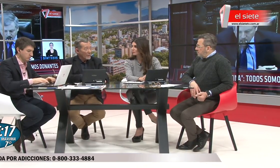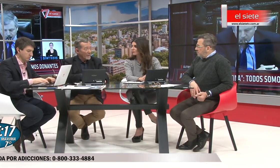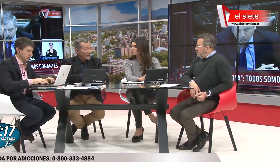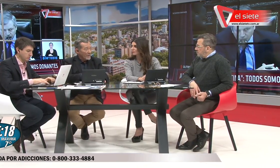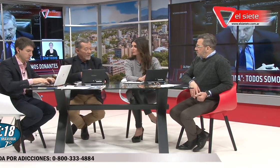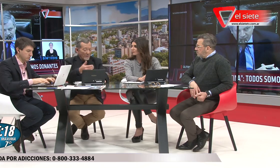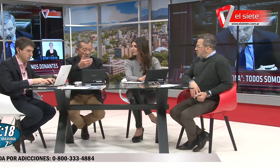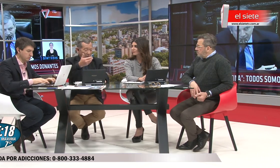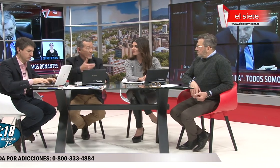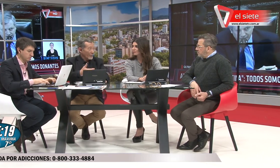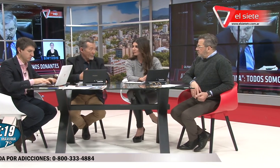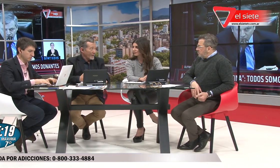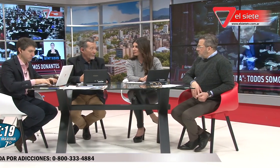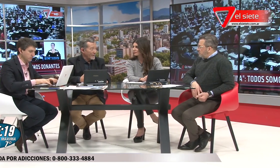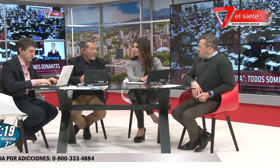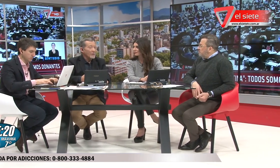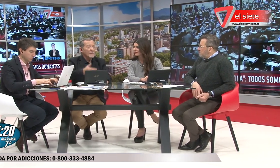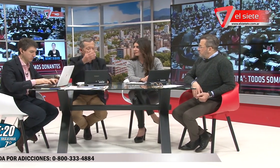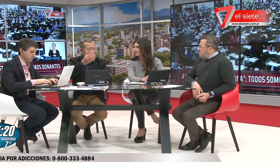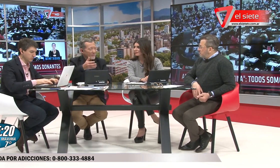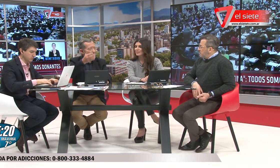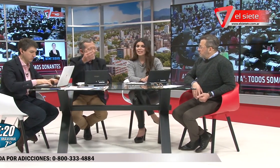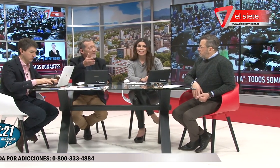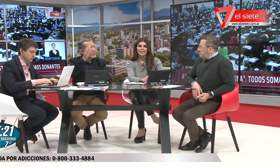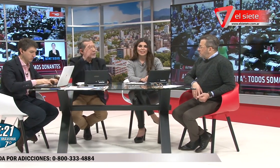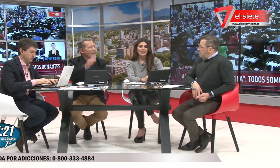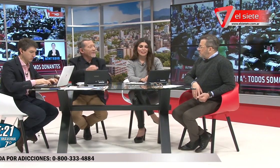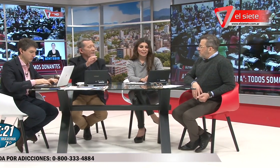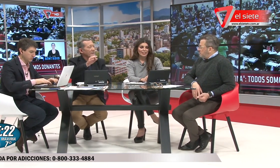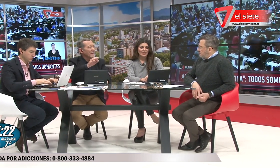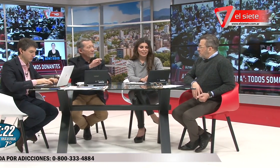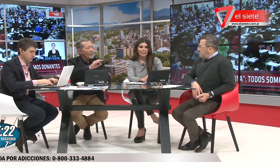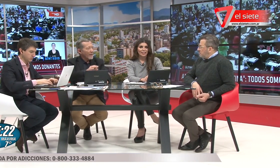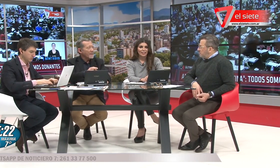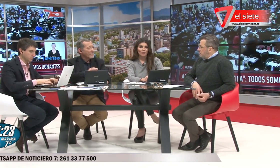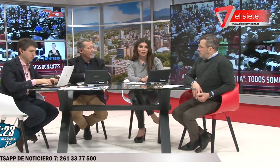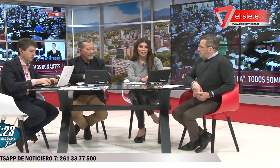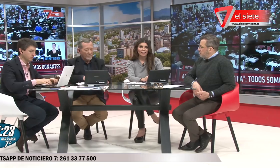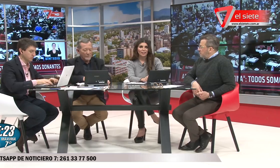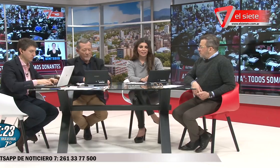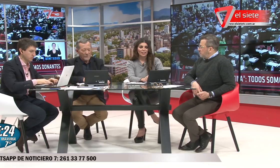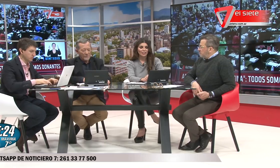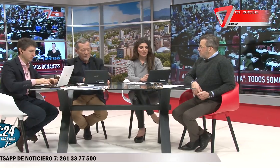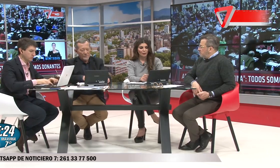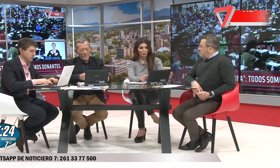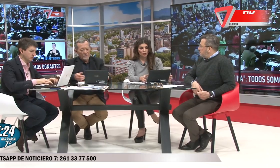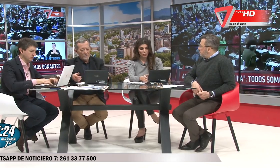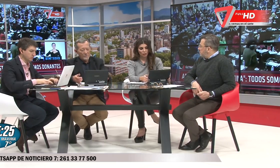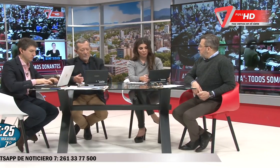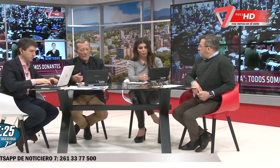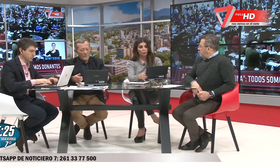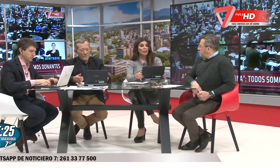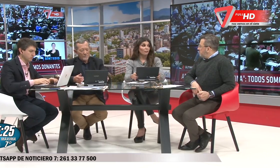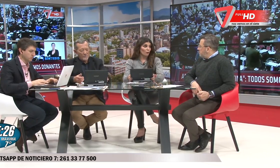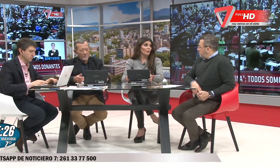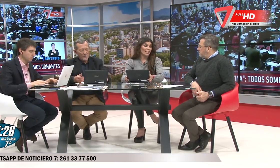sus órganos, digo, por su estado físico, señor, es donante por ley. Bueno, y este proyecto